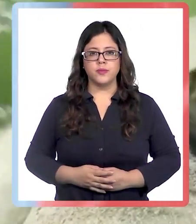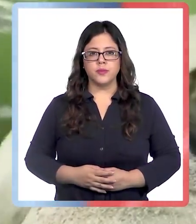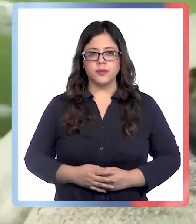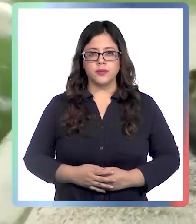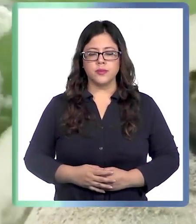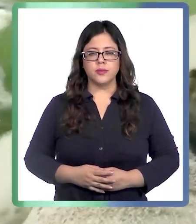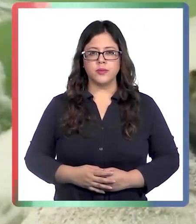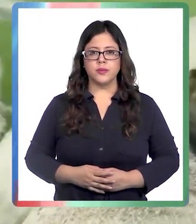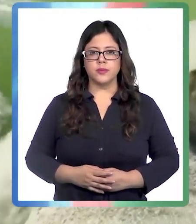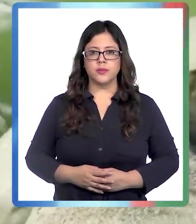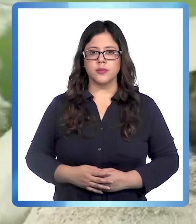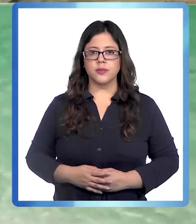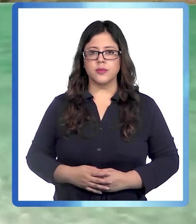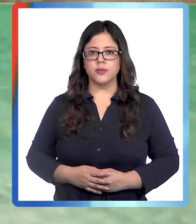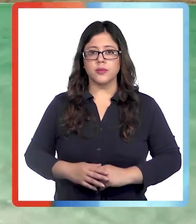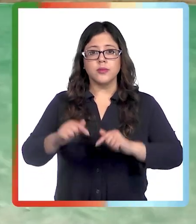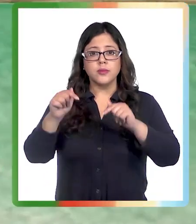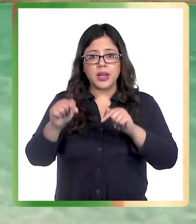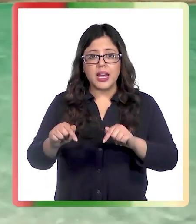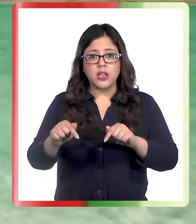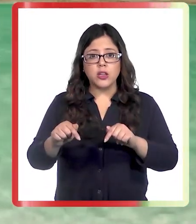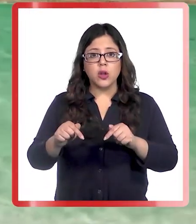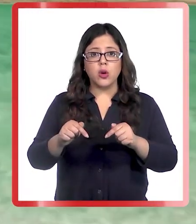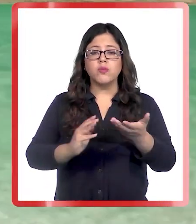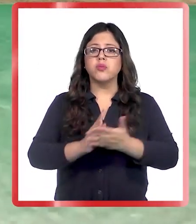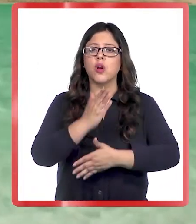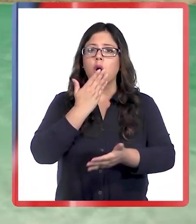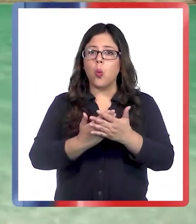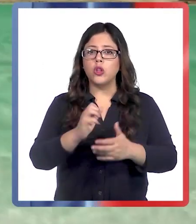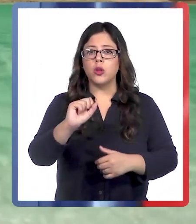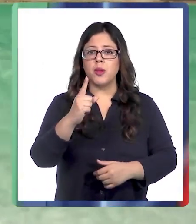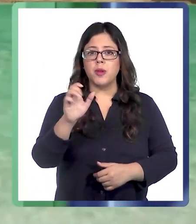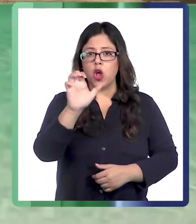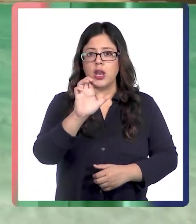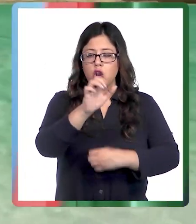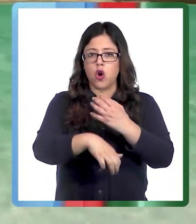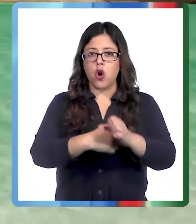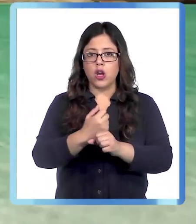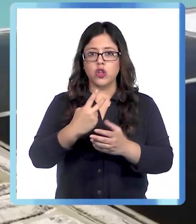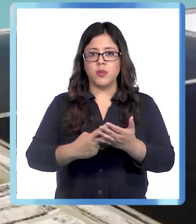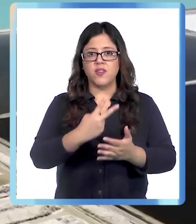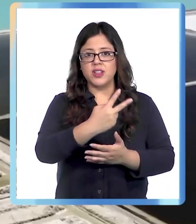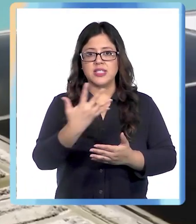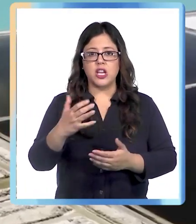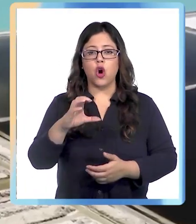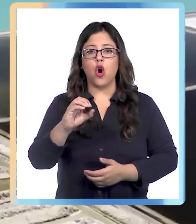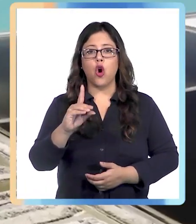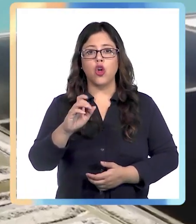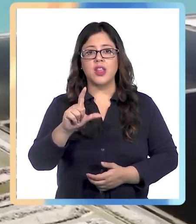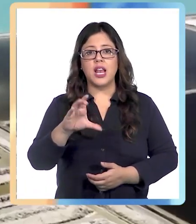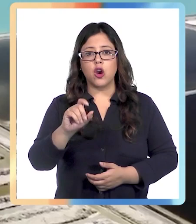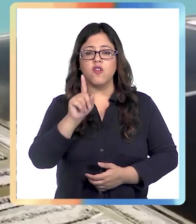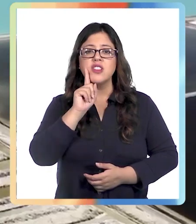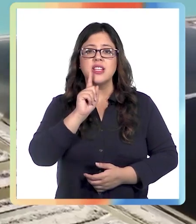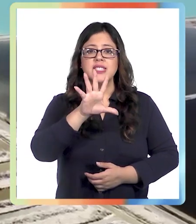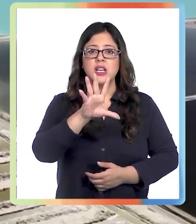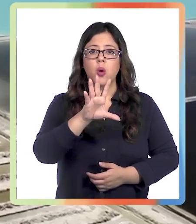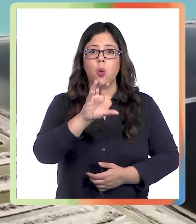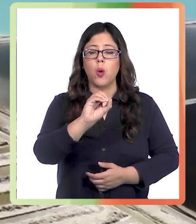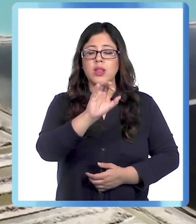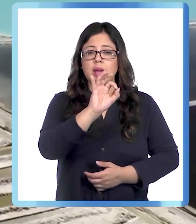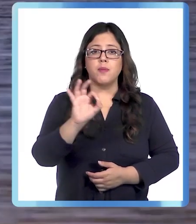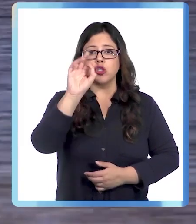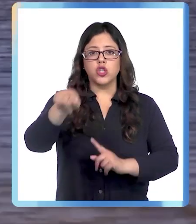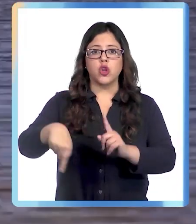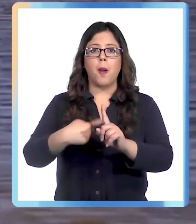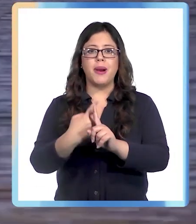acuerdo se va a materializar a contar del 1 de enero de 2025. Codelco tendrá el 50% más una acción